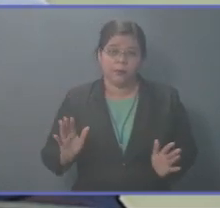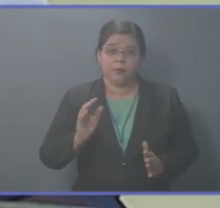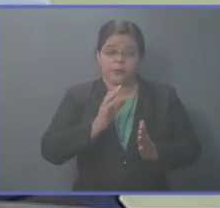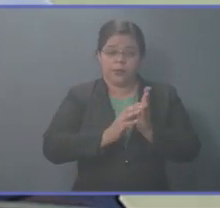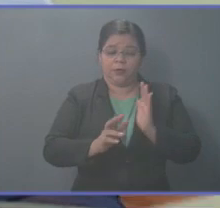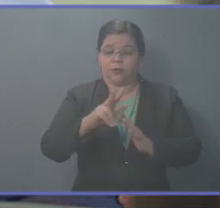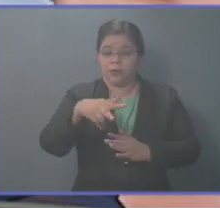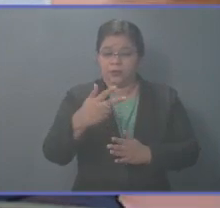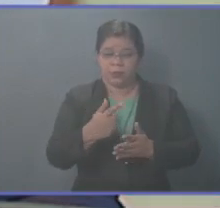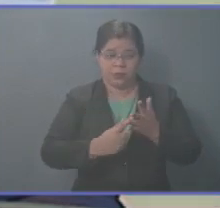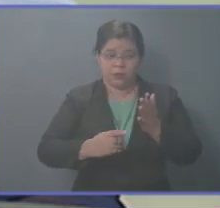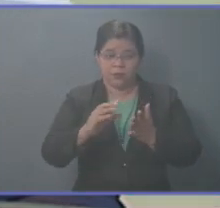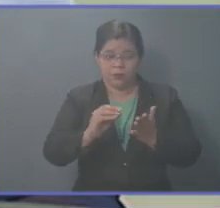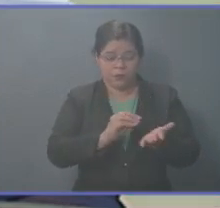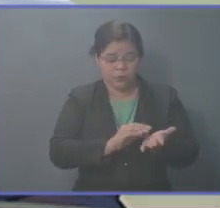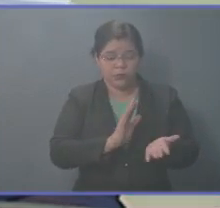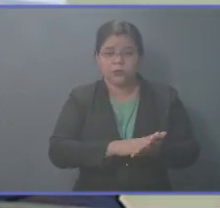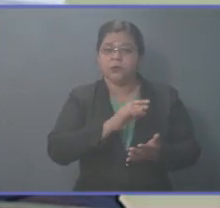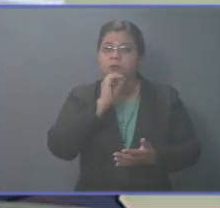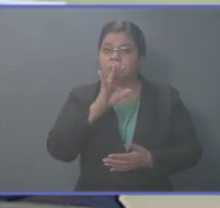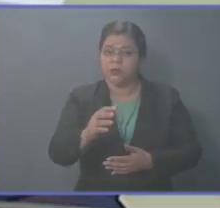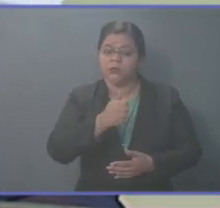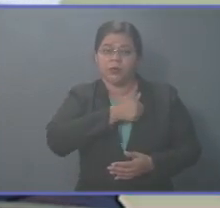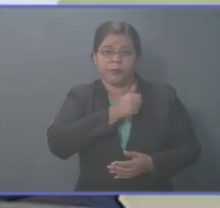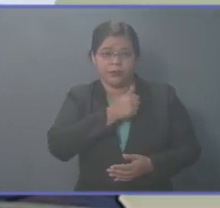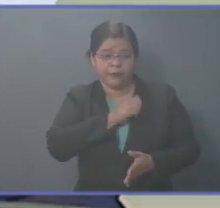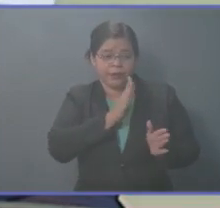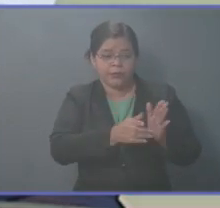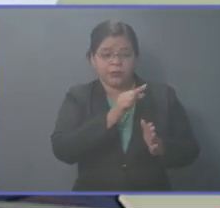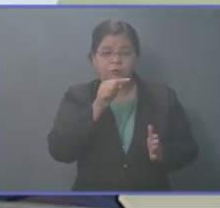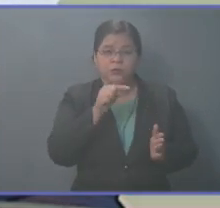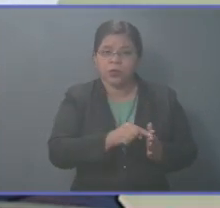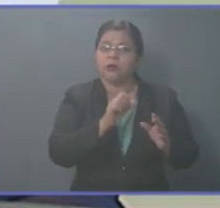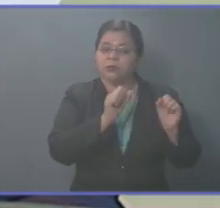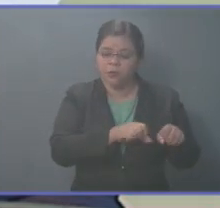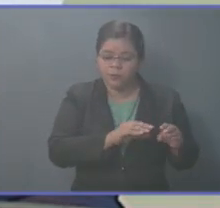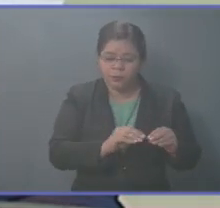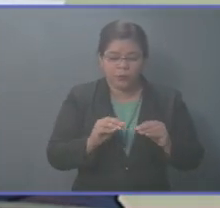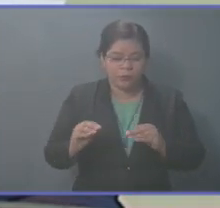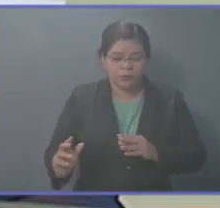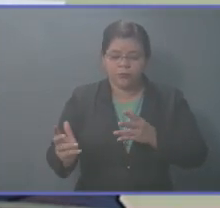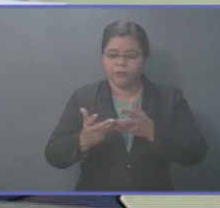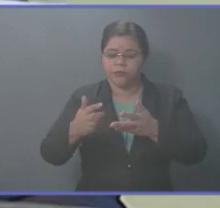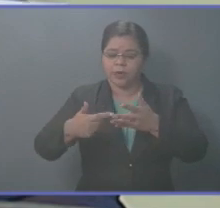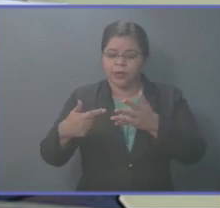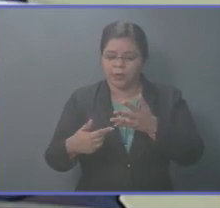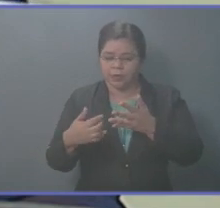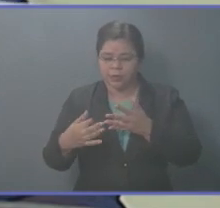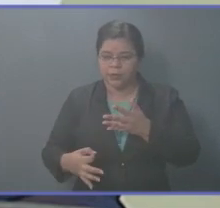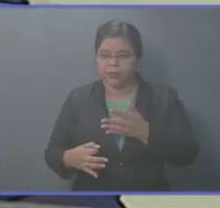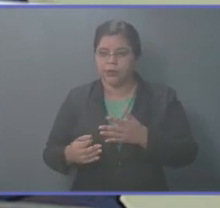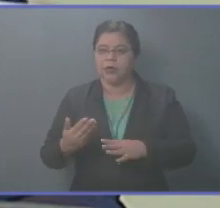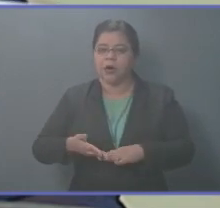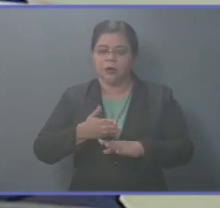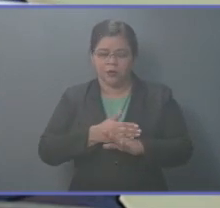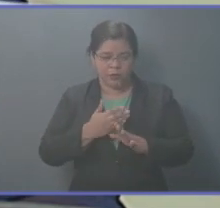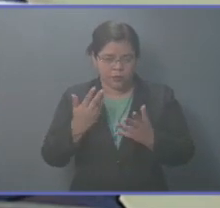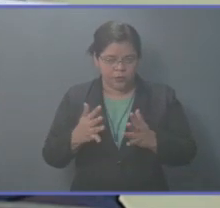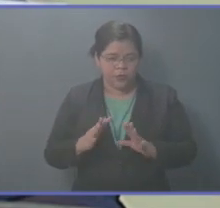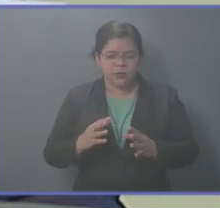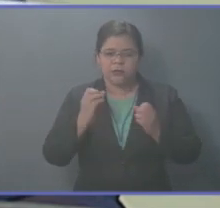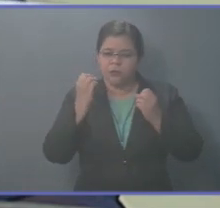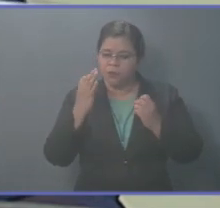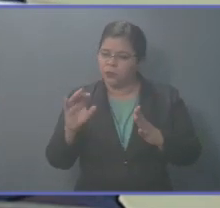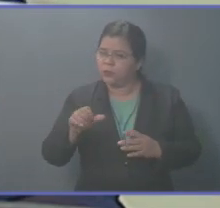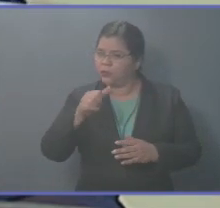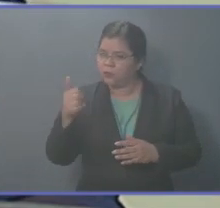3 de dicha disposición prevé que las funciones de esa institución se deben de llevar a cabo con apego a la ley, término que como ocurre en muchas